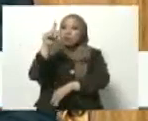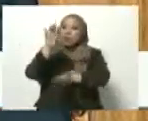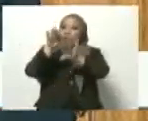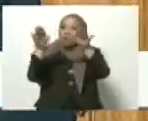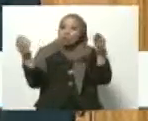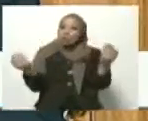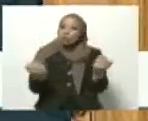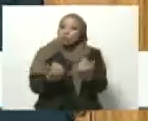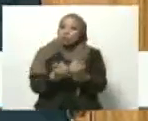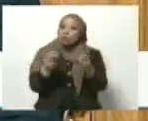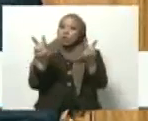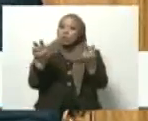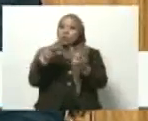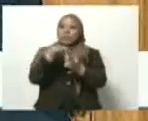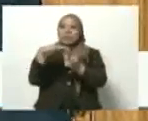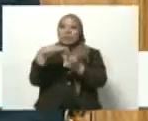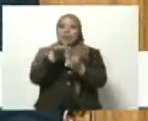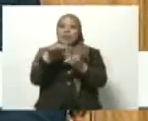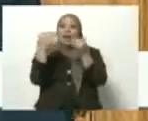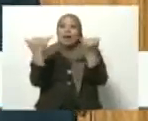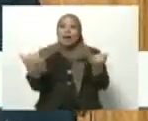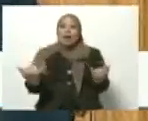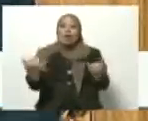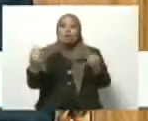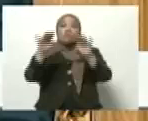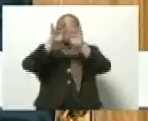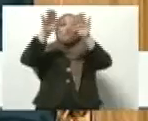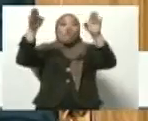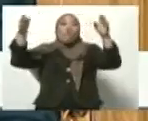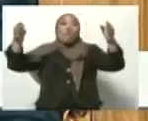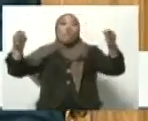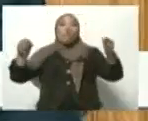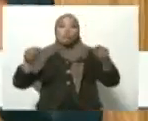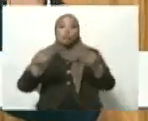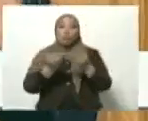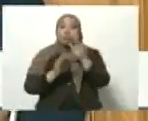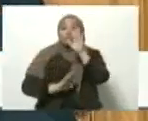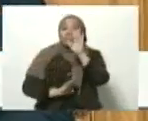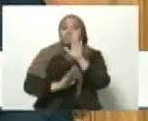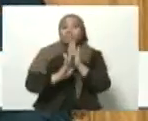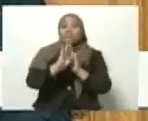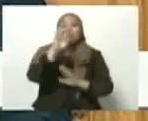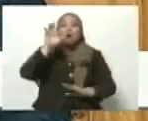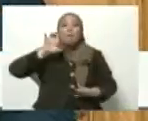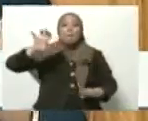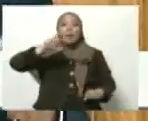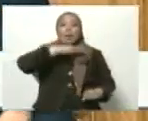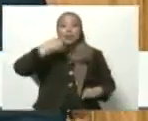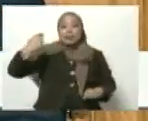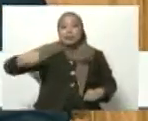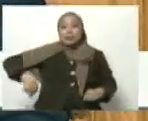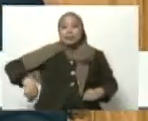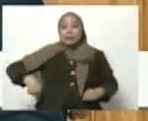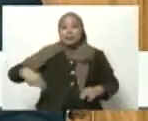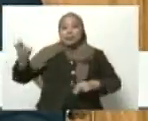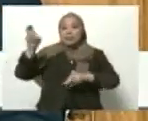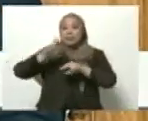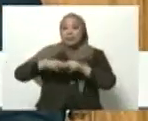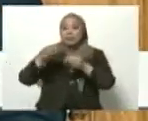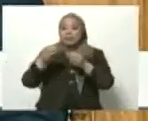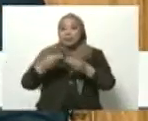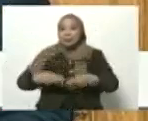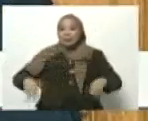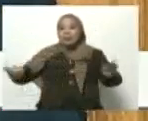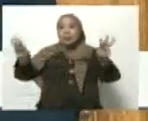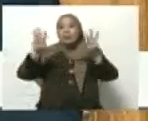que Rusia es una potencia mundial nuclear que se sienta en el Consejo de Seguridad de las Naciones Unidas porque es de los victoriosos de la Segunda